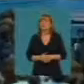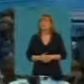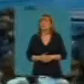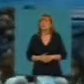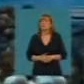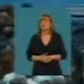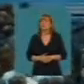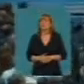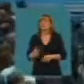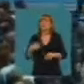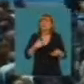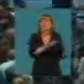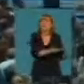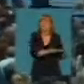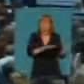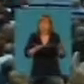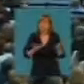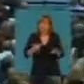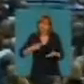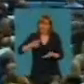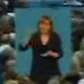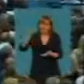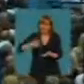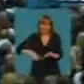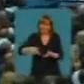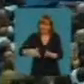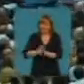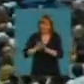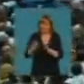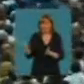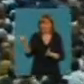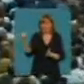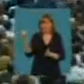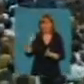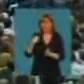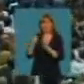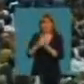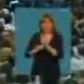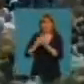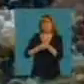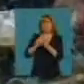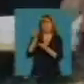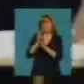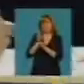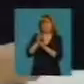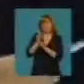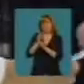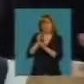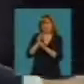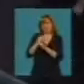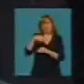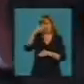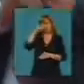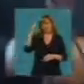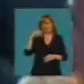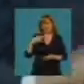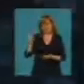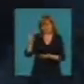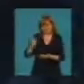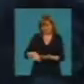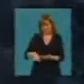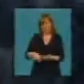Invitamos a realizar la firma del acta de designación al señor ministro de Educación de la Nación.